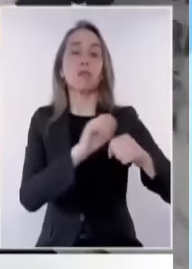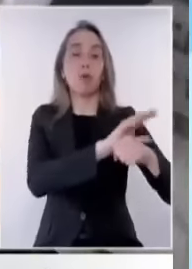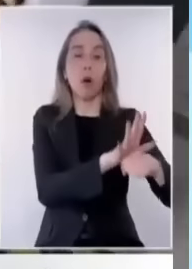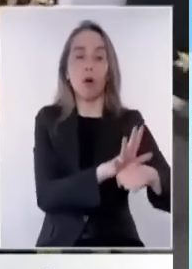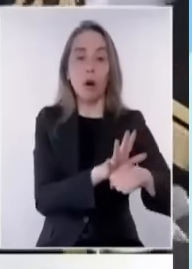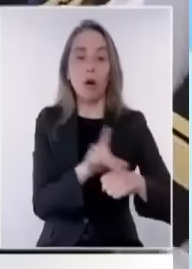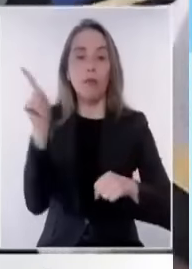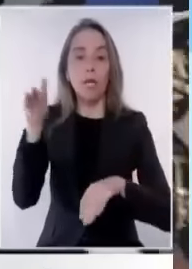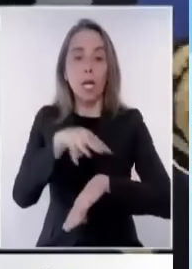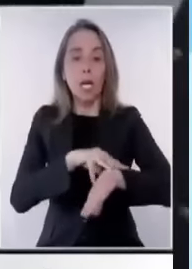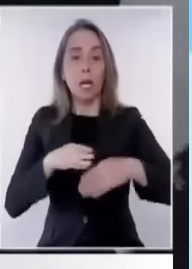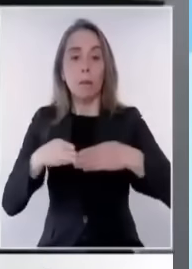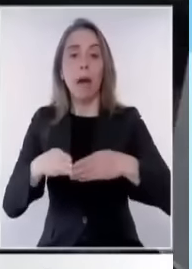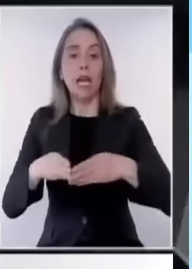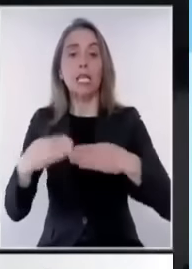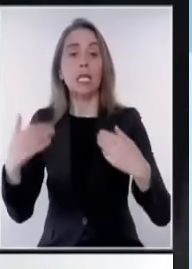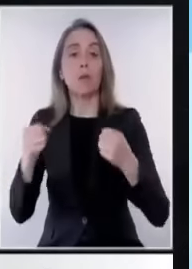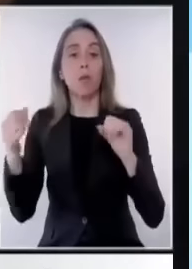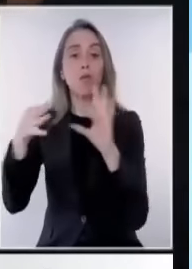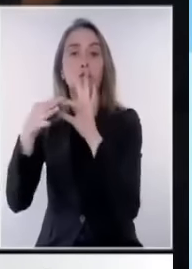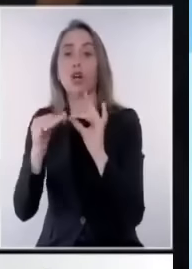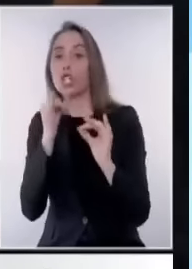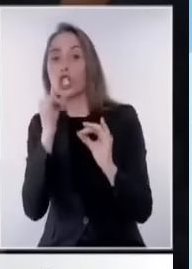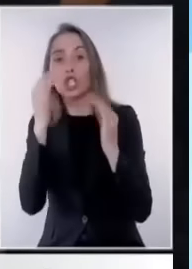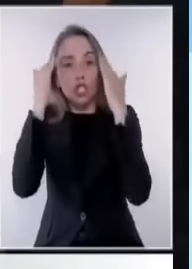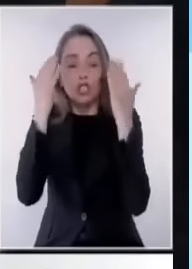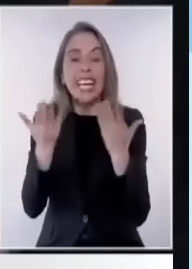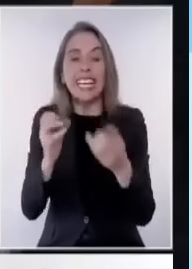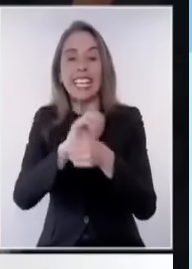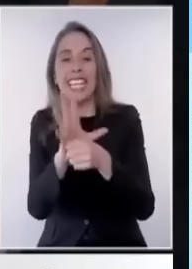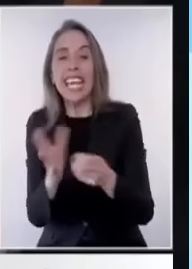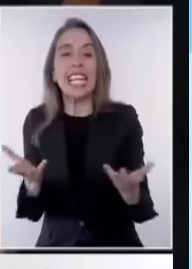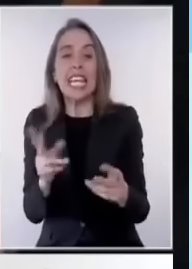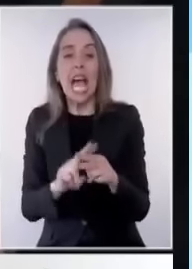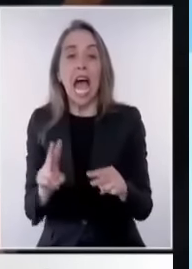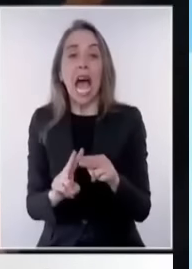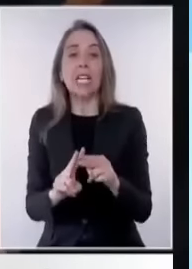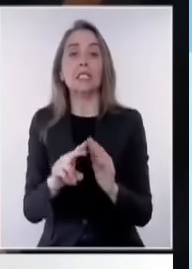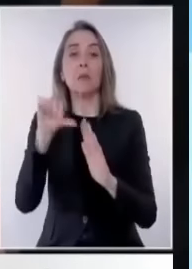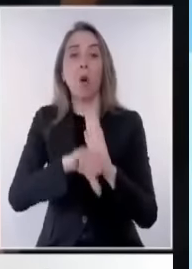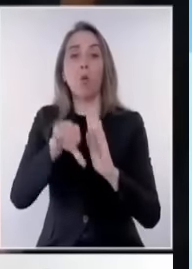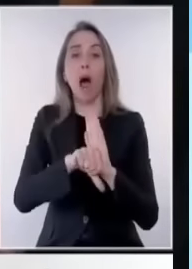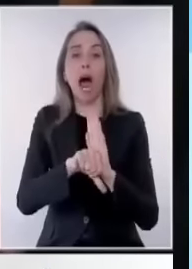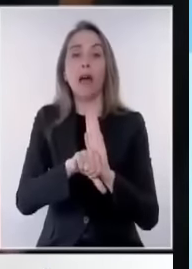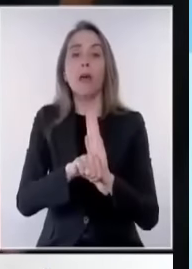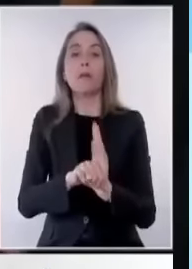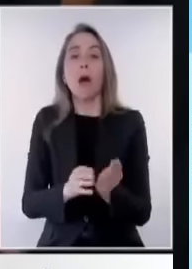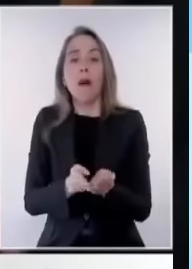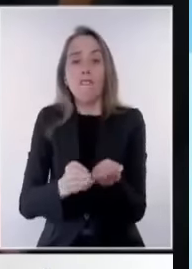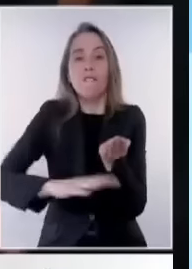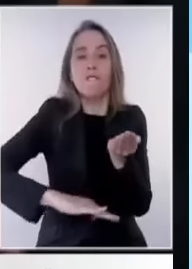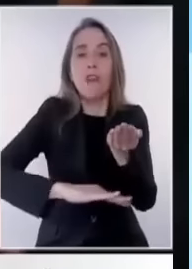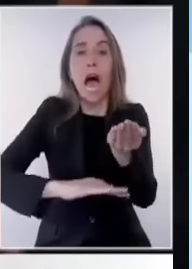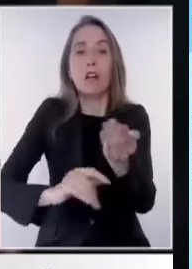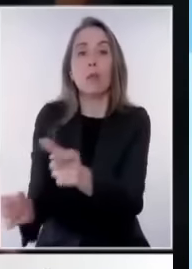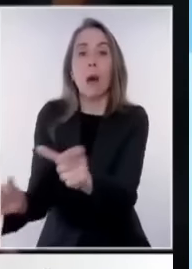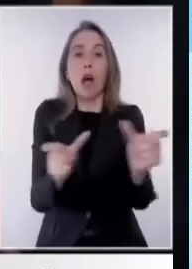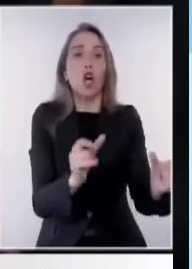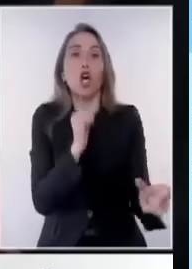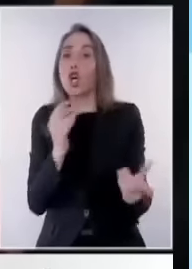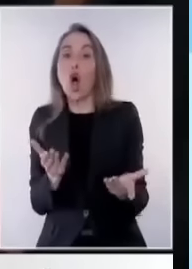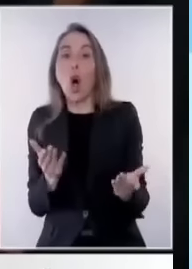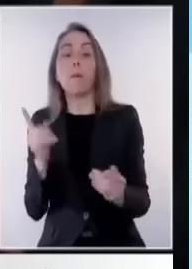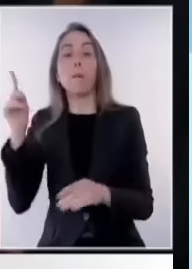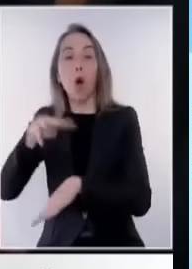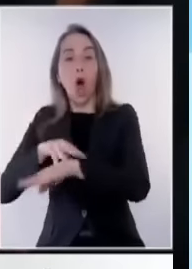Marina era muy fuerte porque no sabíamos cómo era y qué es lo que teníamos que hacer para las cuarentenas para poder salir a navegar y poder seguir operando.